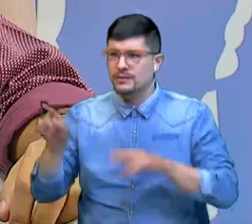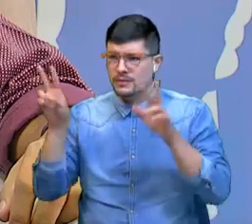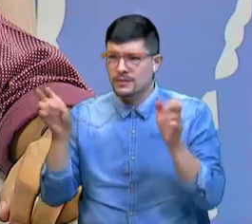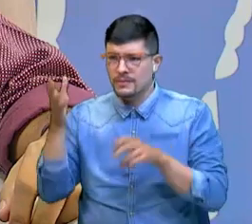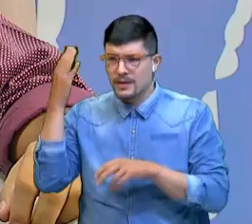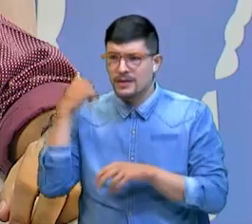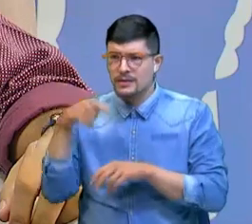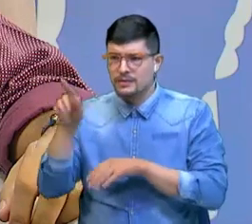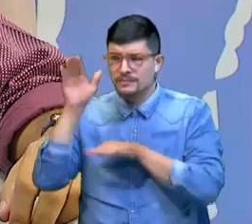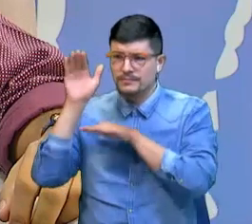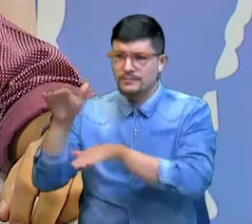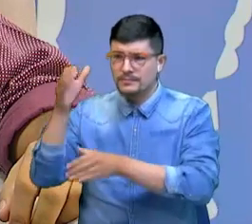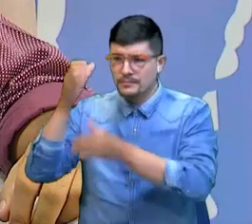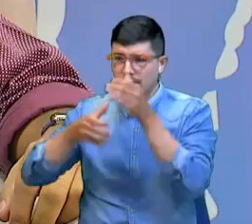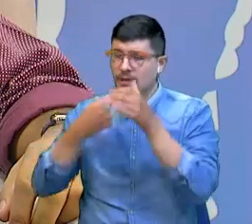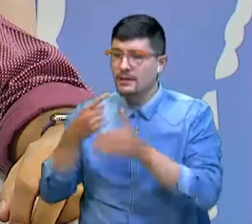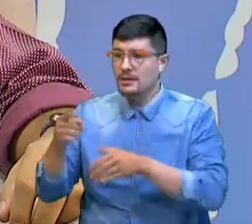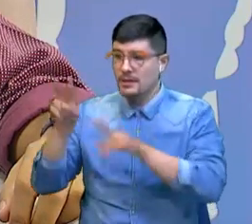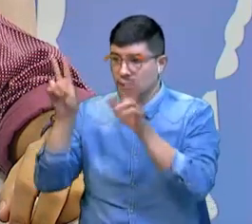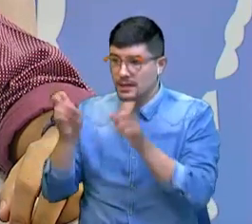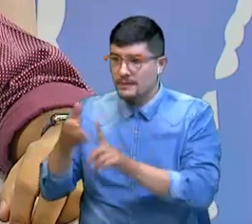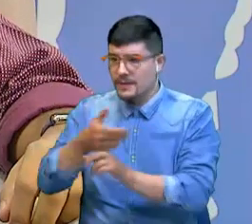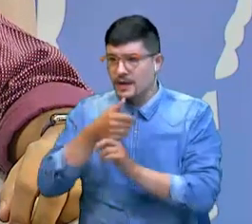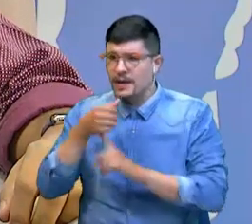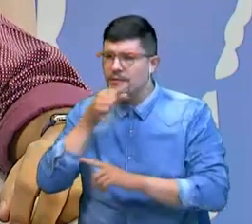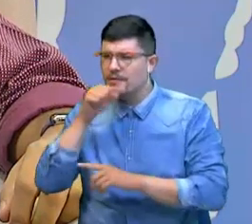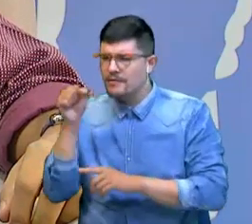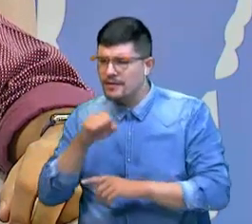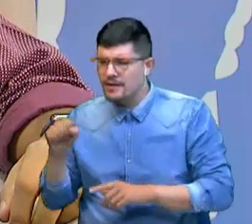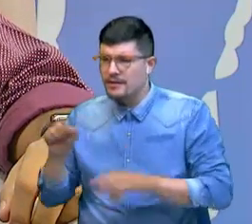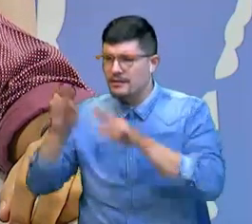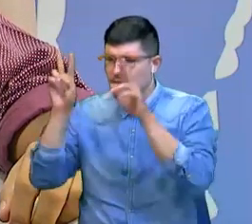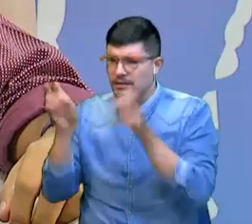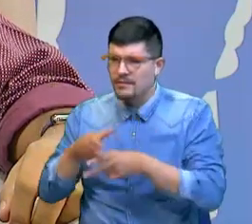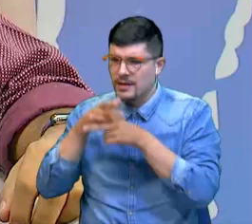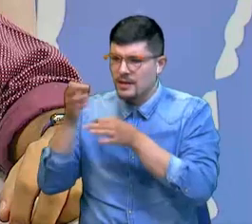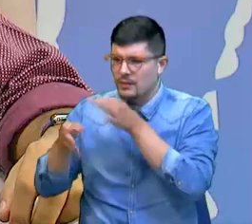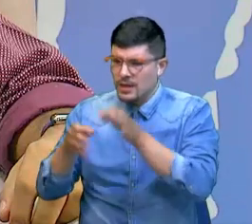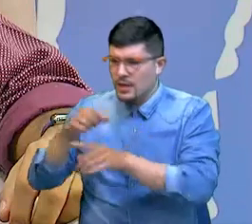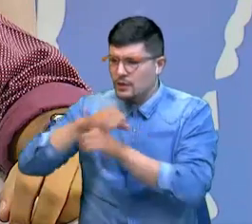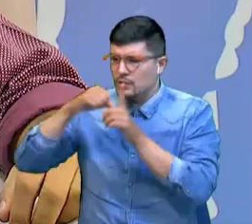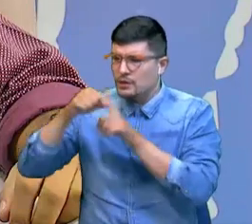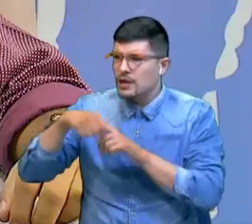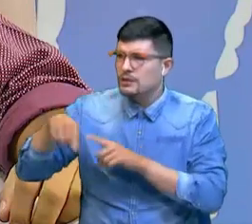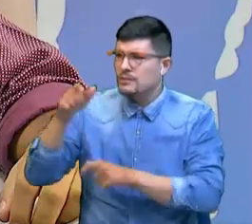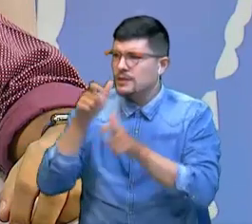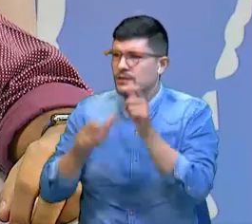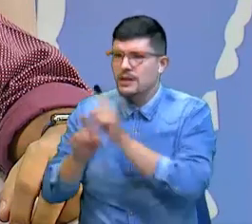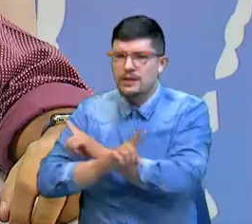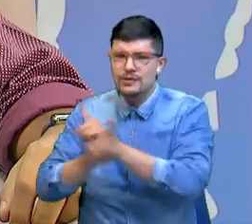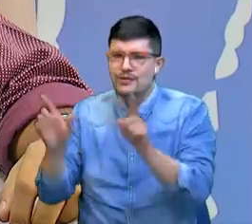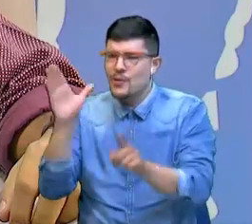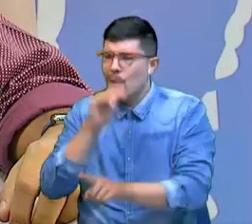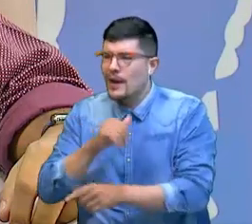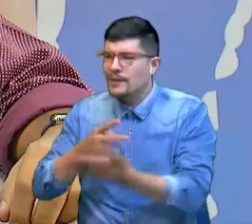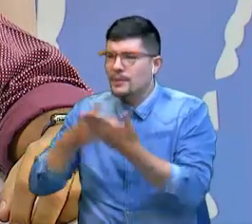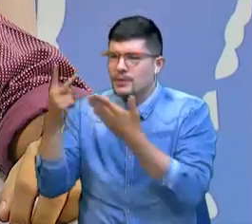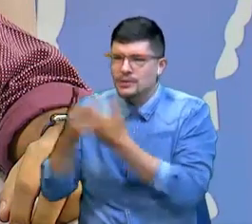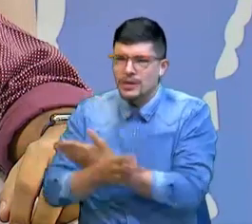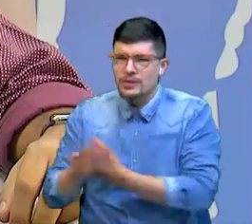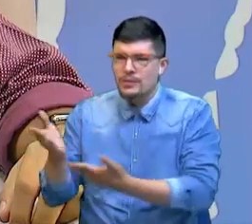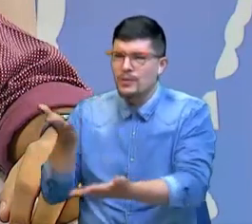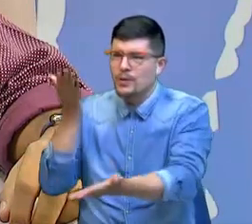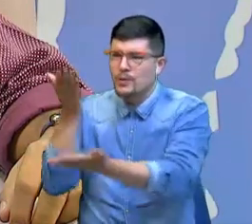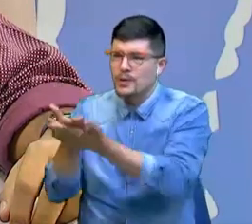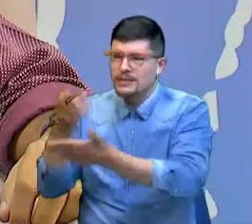es un representante de la Cámara, en materia de protección a la vejez, en materia de seguridad social, no hay ponencias, no hay proyectos